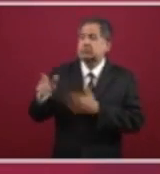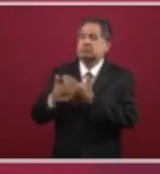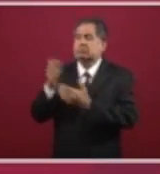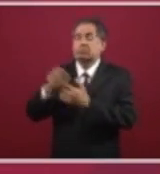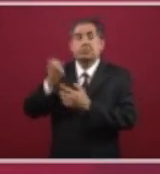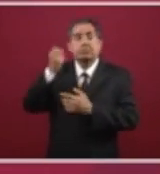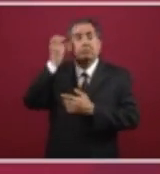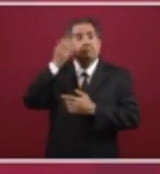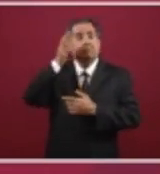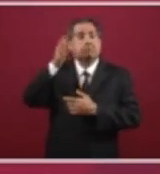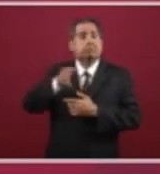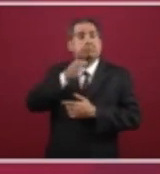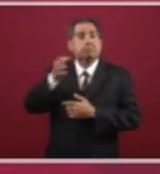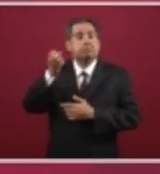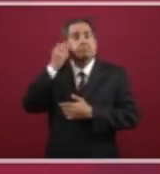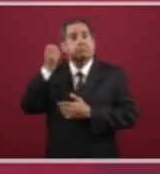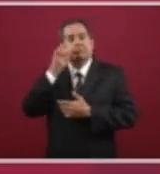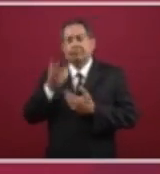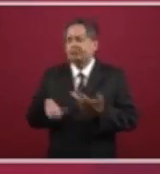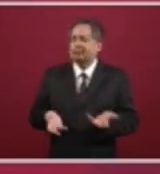mañana,